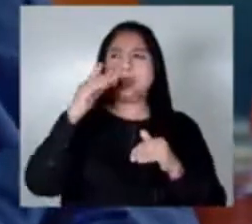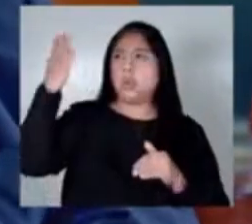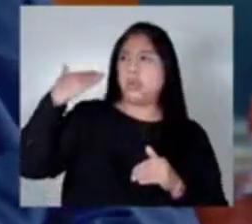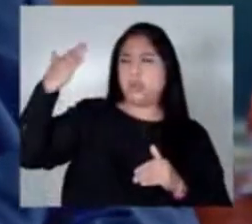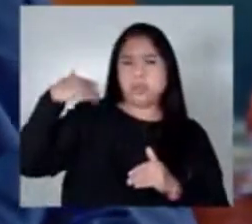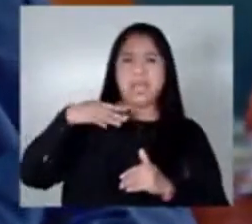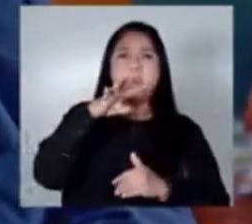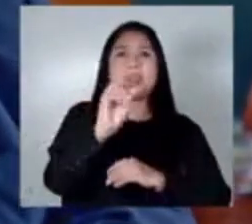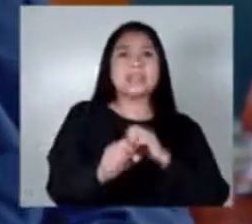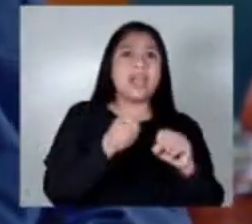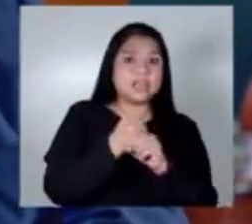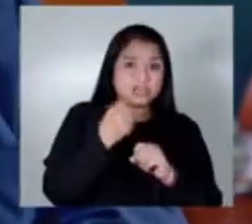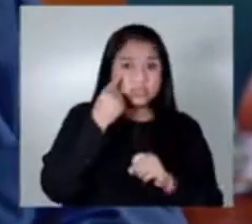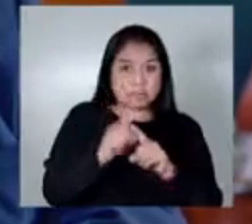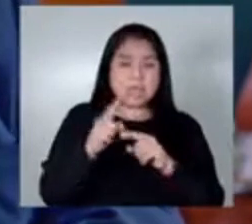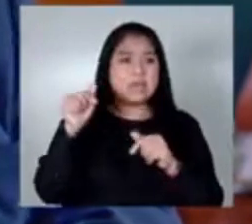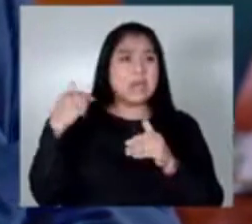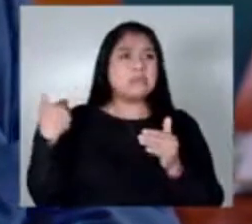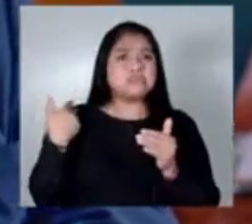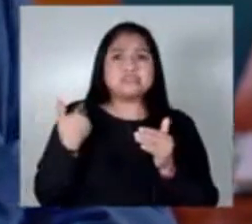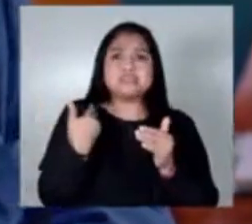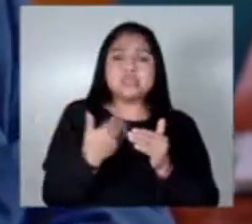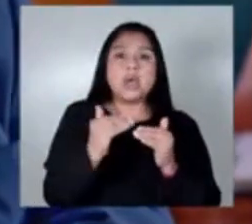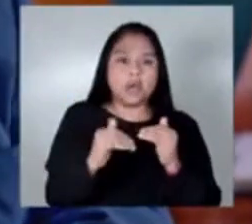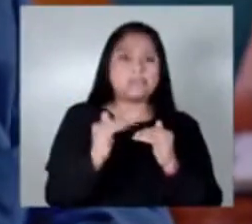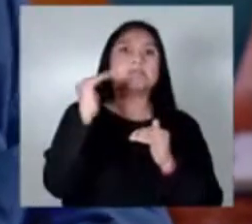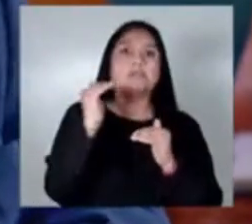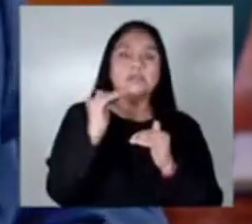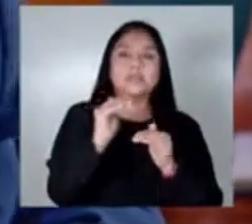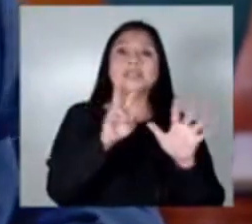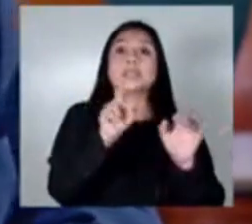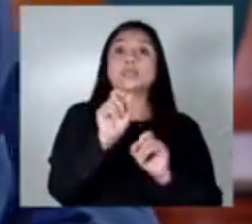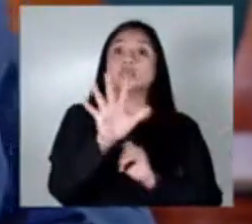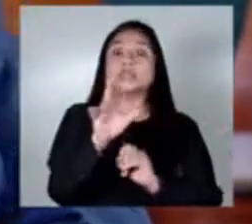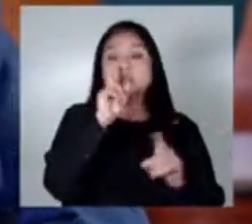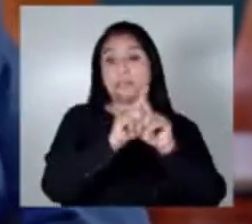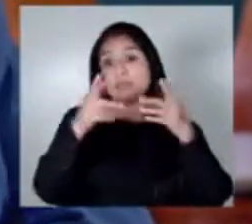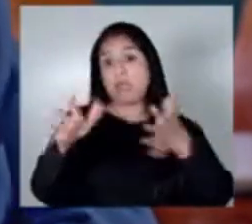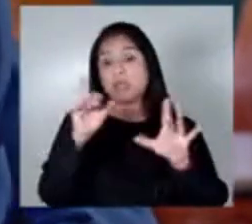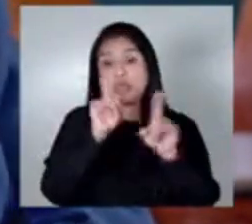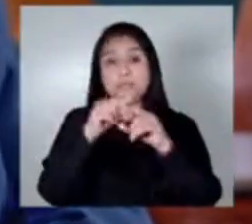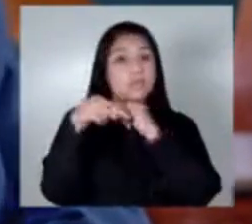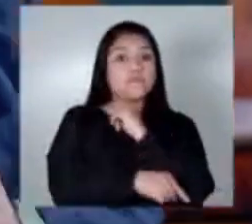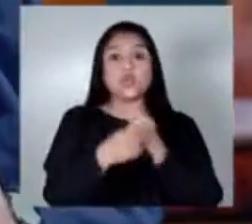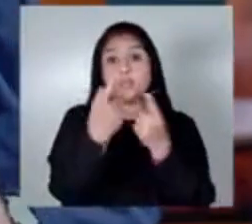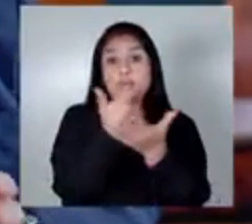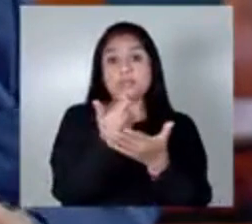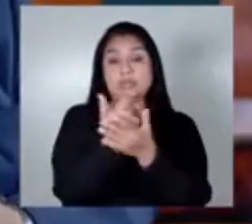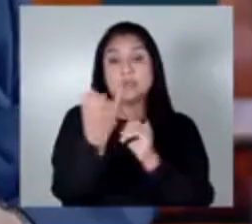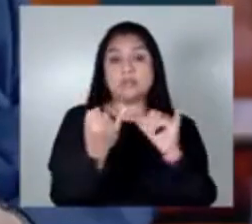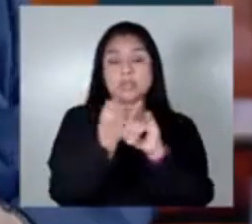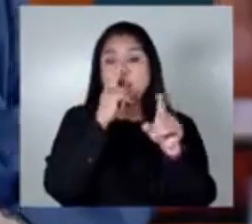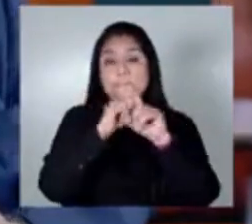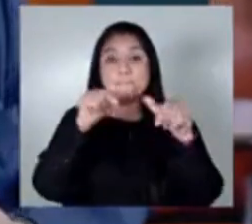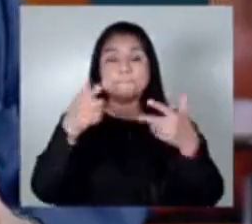visto hace 4 décadas, al tener un crecimiento del 7.5% y ha ajustado por el FMI del 8% del Producto